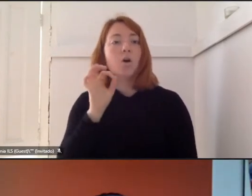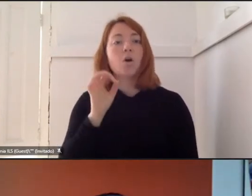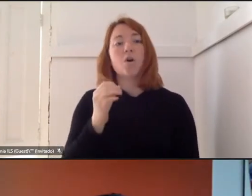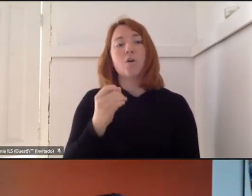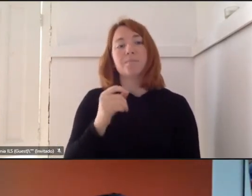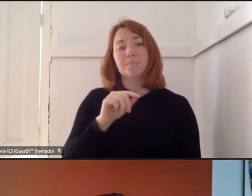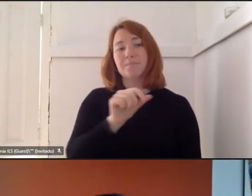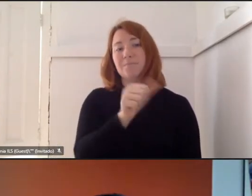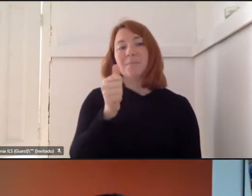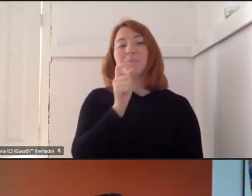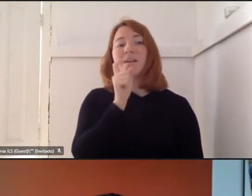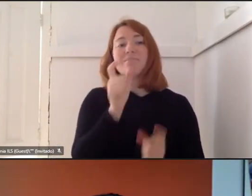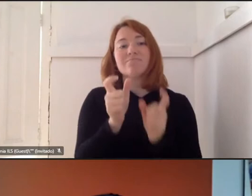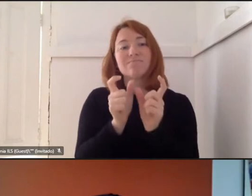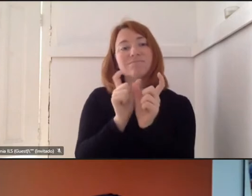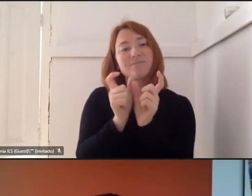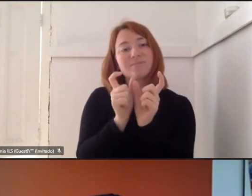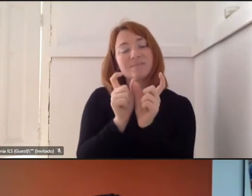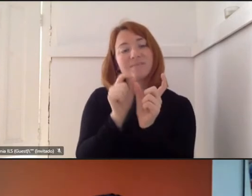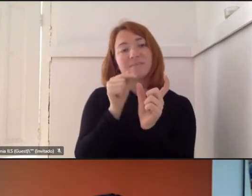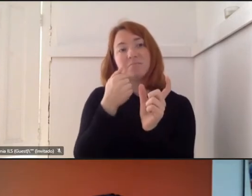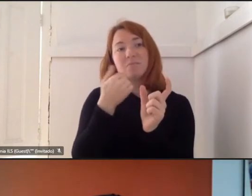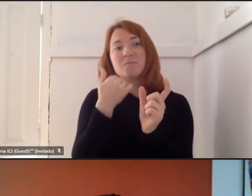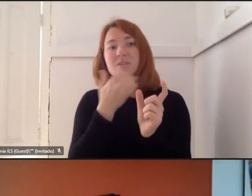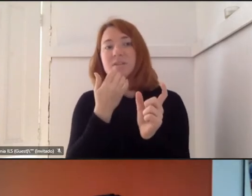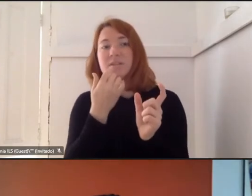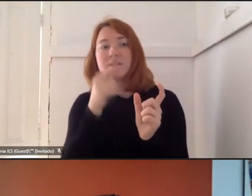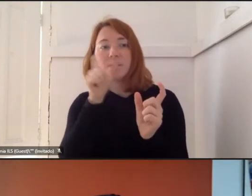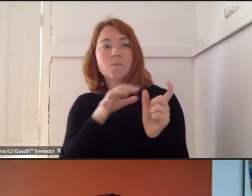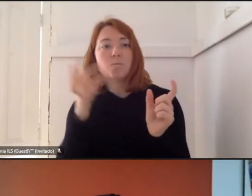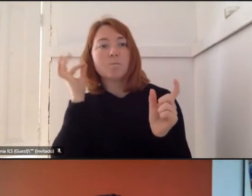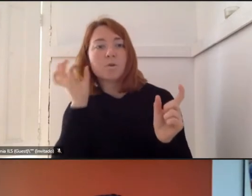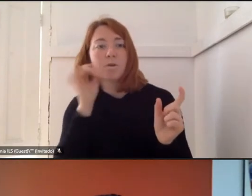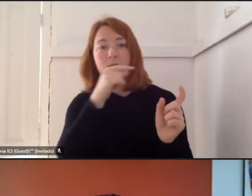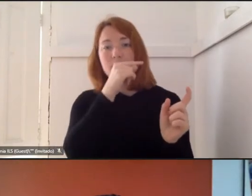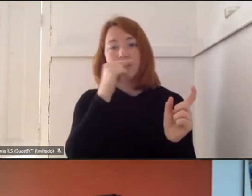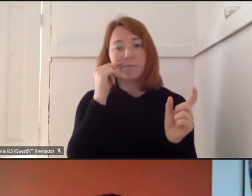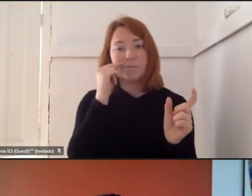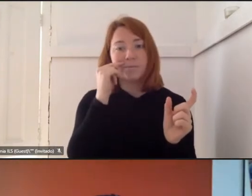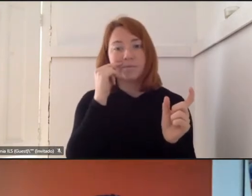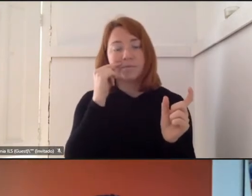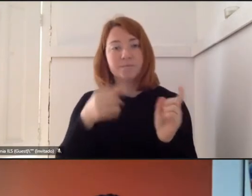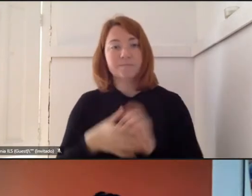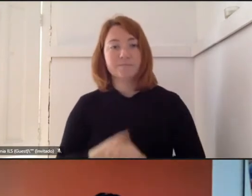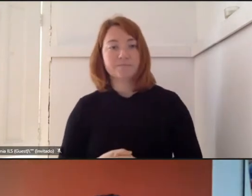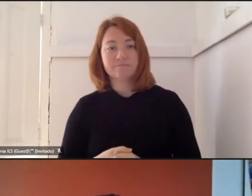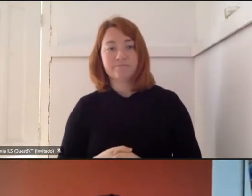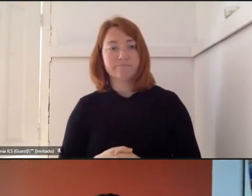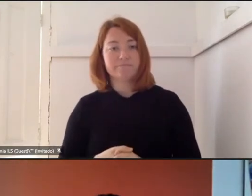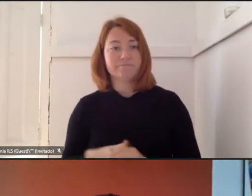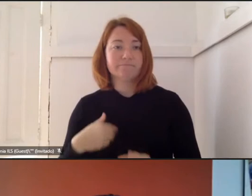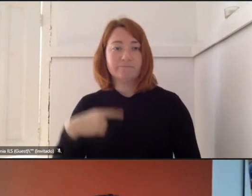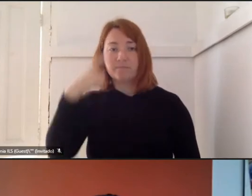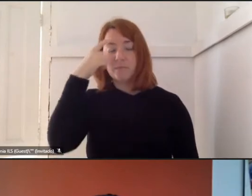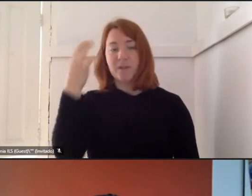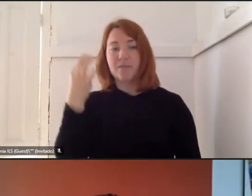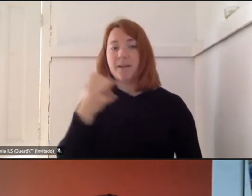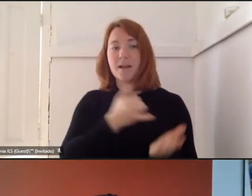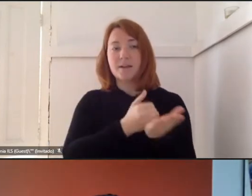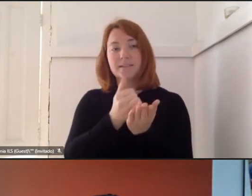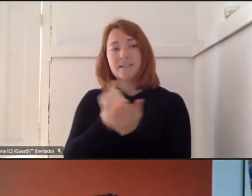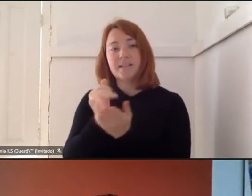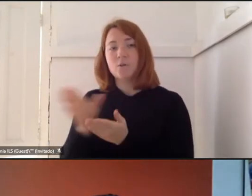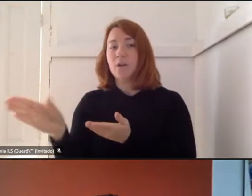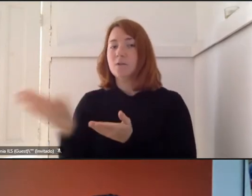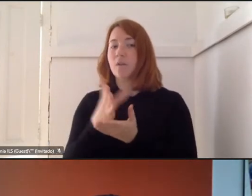mujer. Pero yo creo que debería ser transversal a todas las materias. O sea, porque la